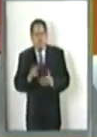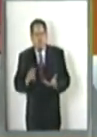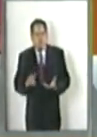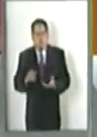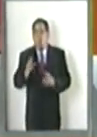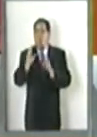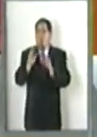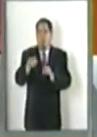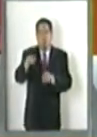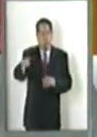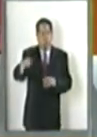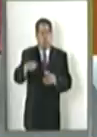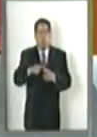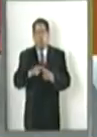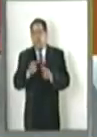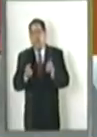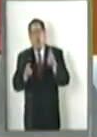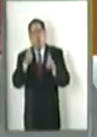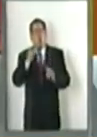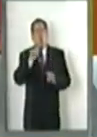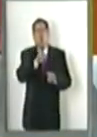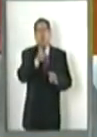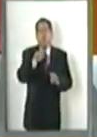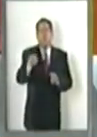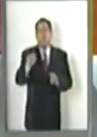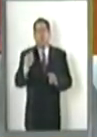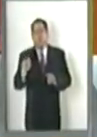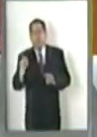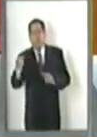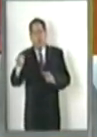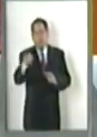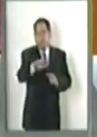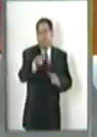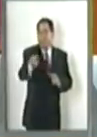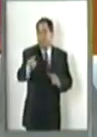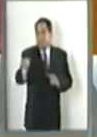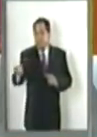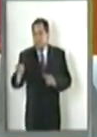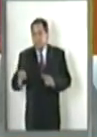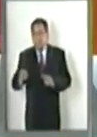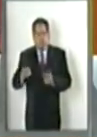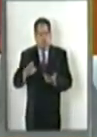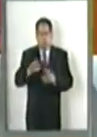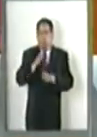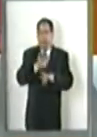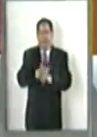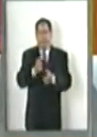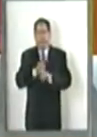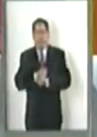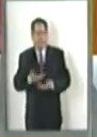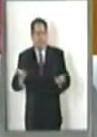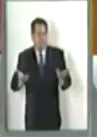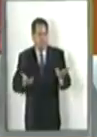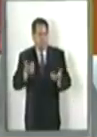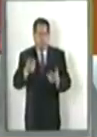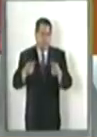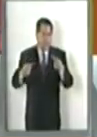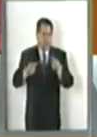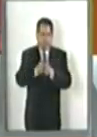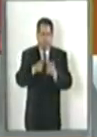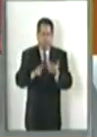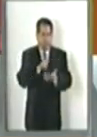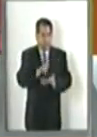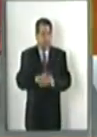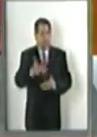centros autorizados por ellas mismas, violando los principios de la libre competencia y el derecho del